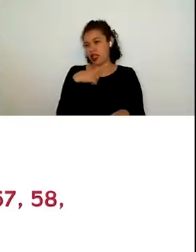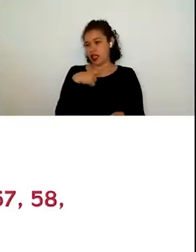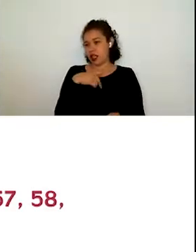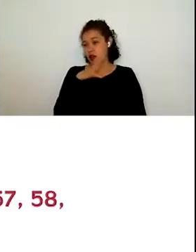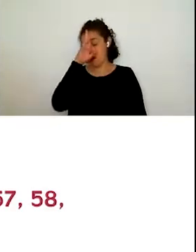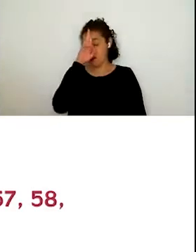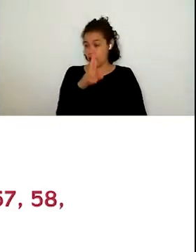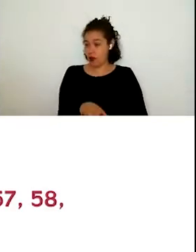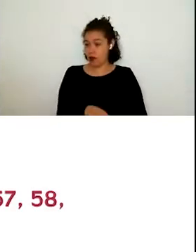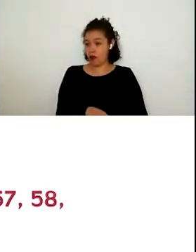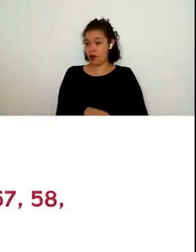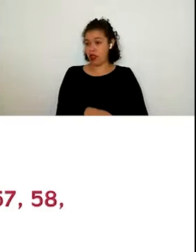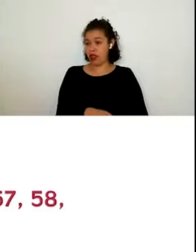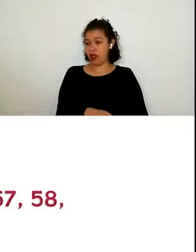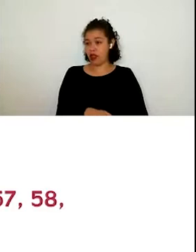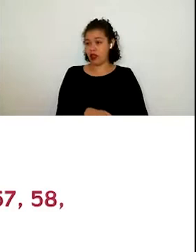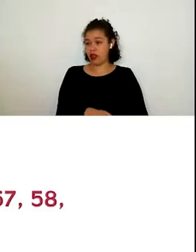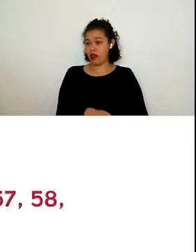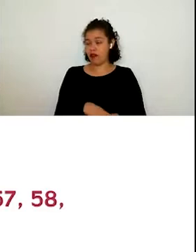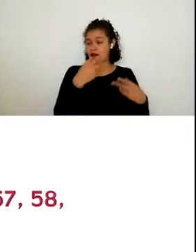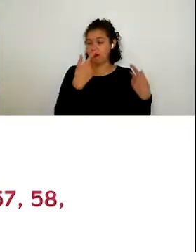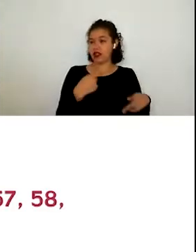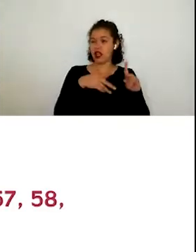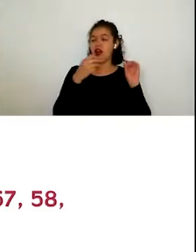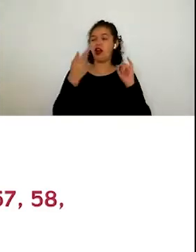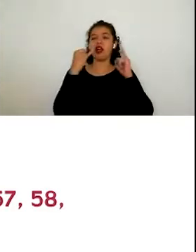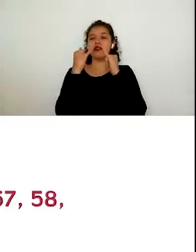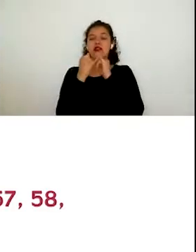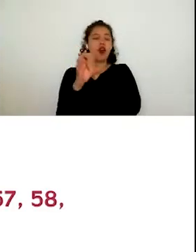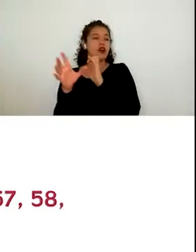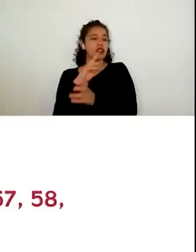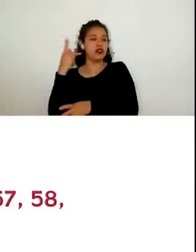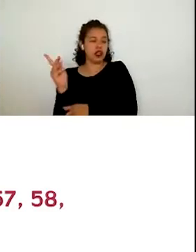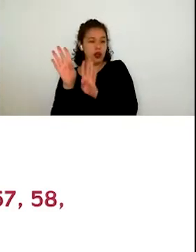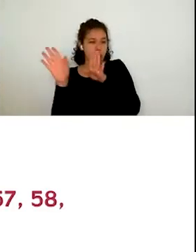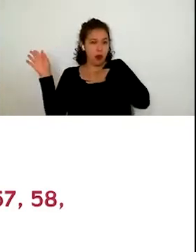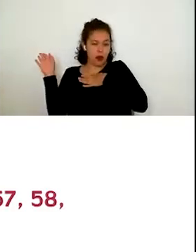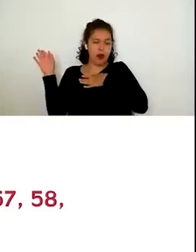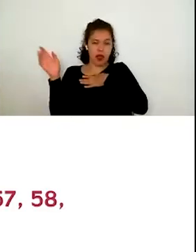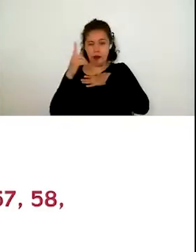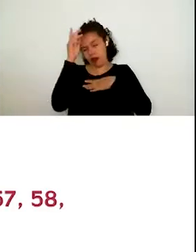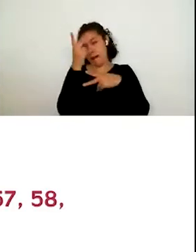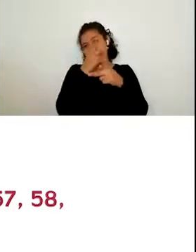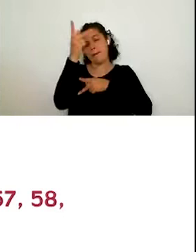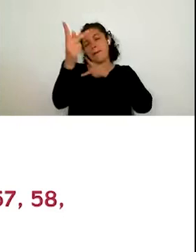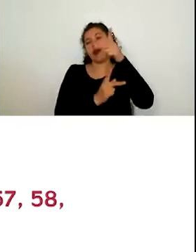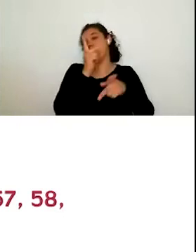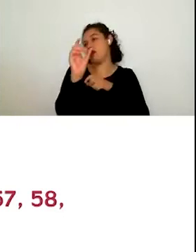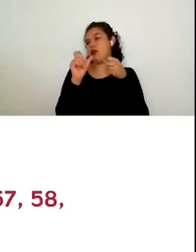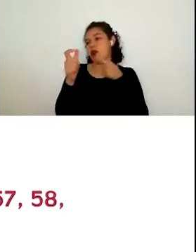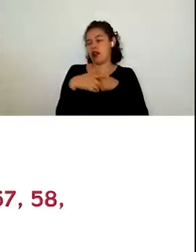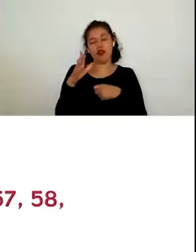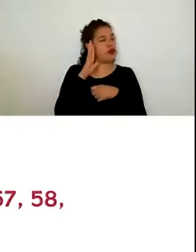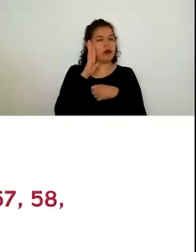o comprometer los bienes de la institución en actividades de préstamo. Pueden llegar